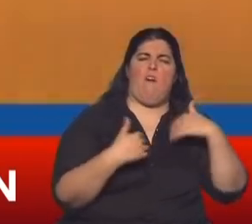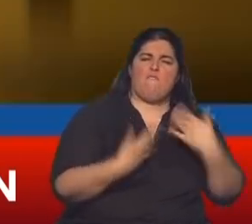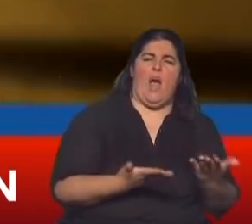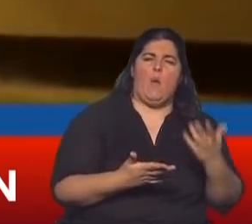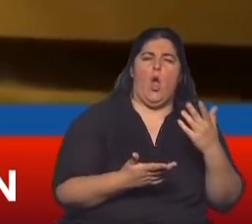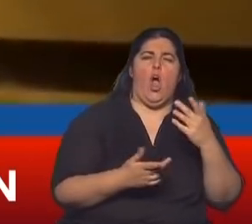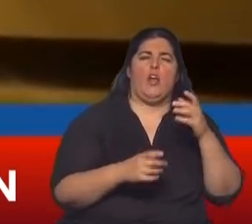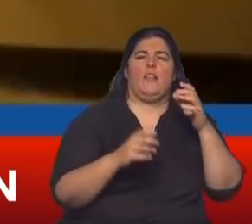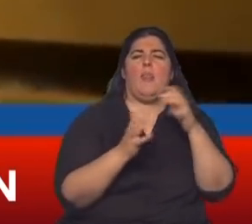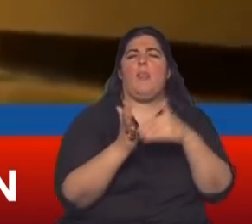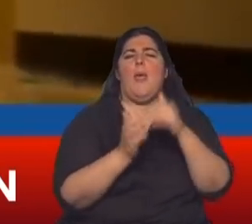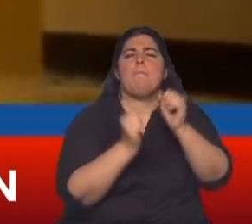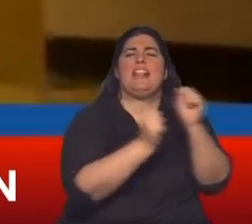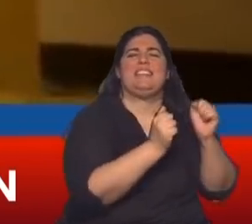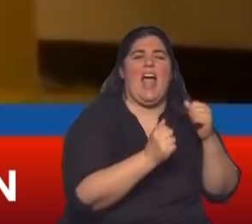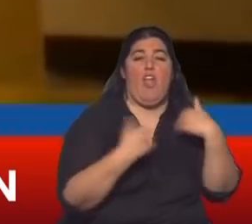particulares.